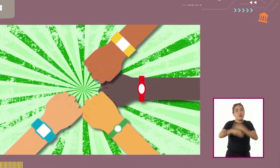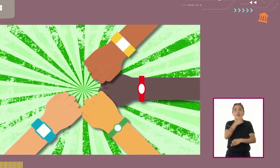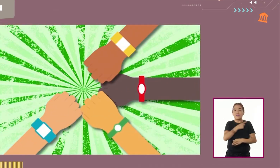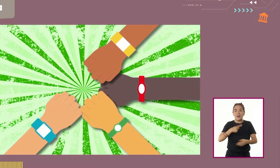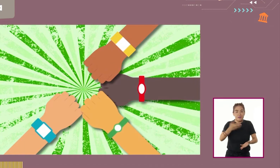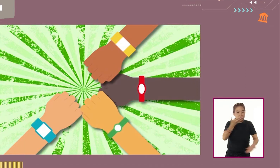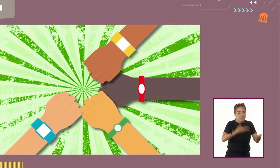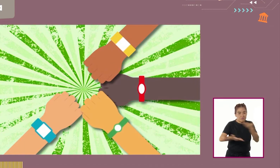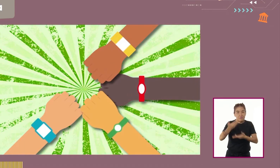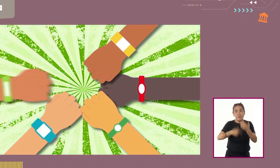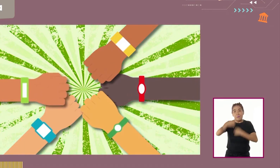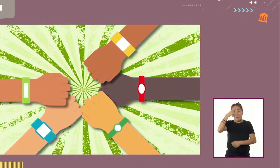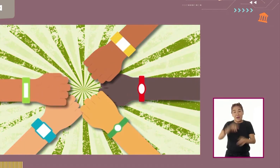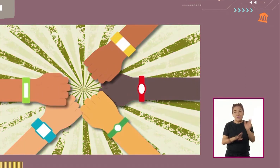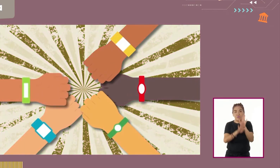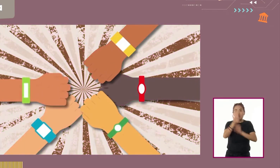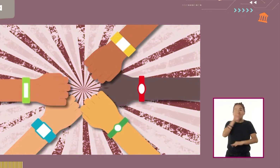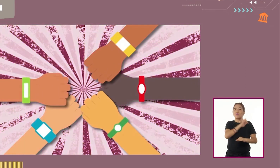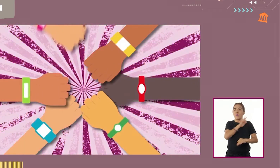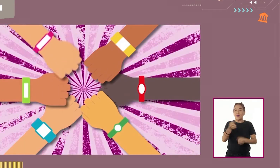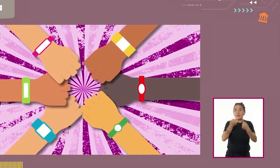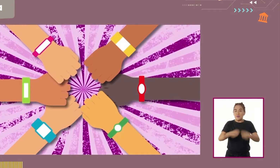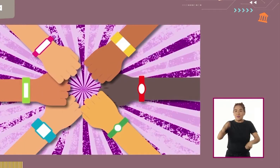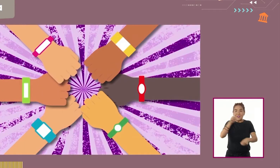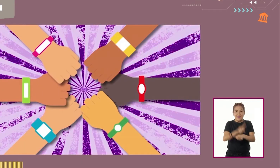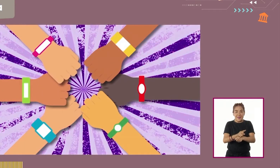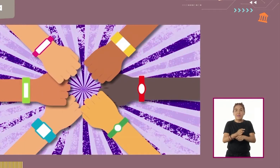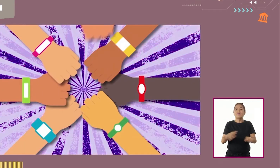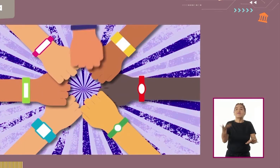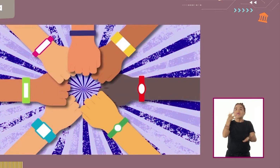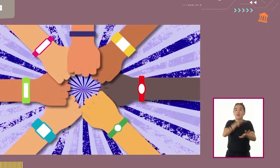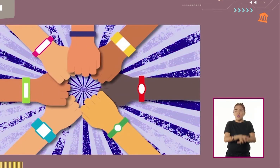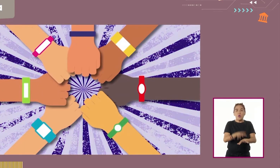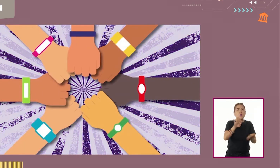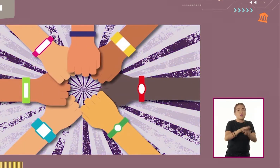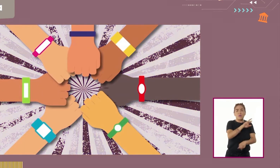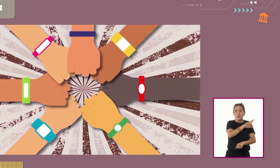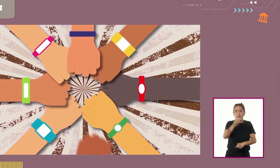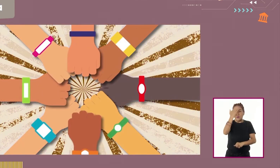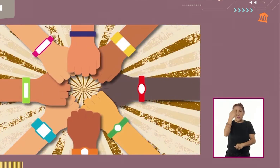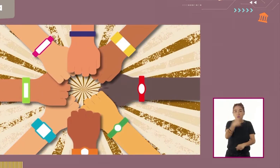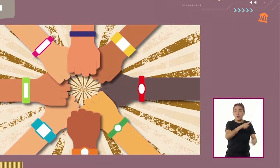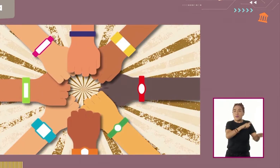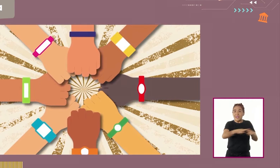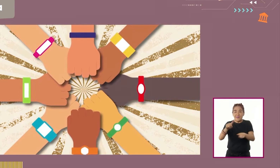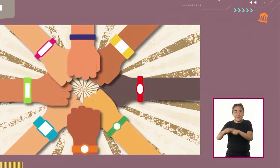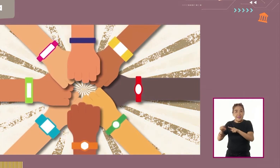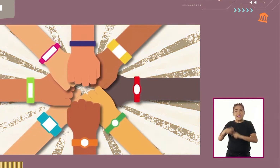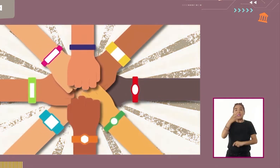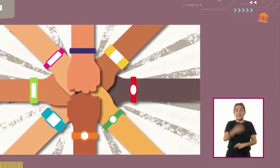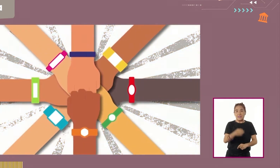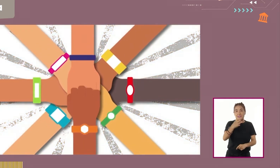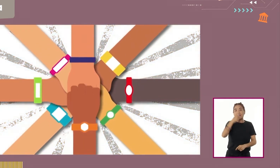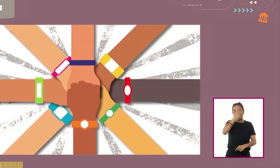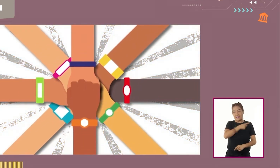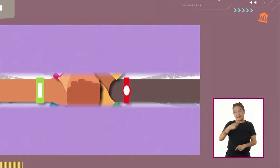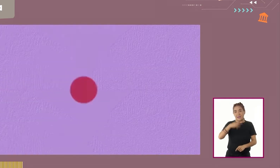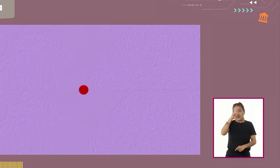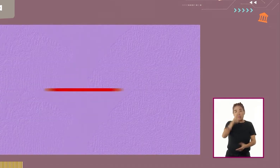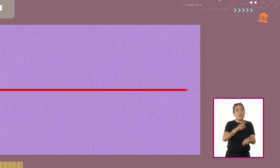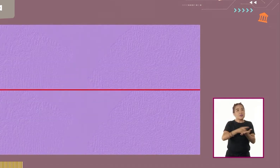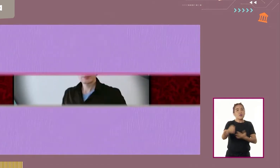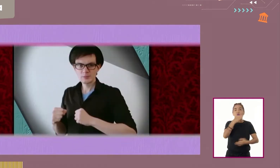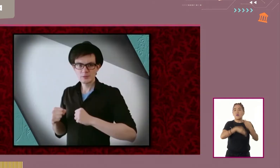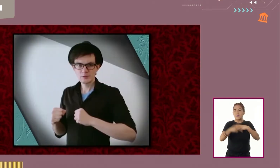a la construcción de una sociedad más equitativa, reconocer la diversidad y el respeto a los derechos de todos.